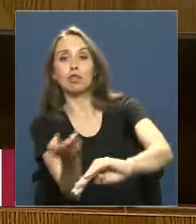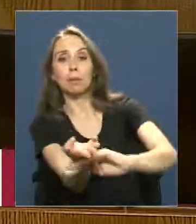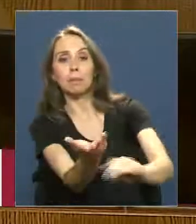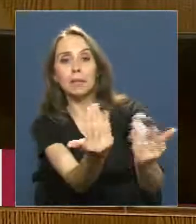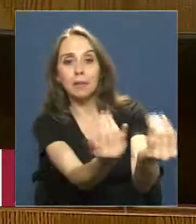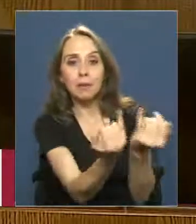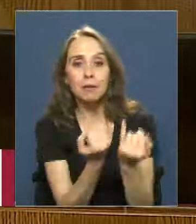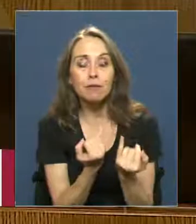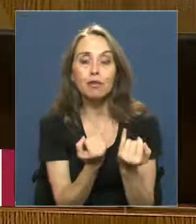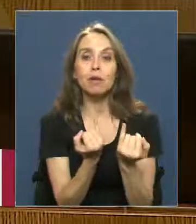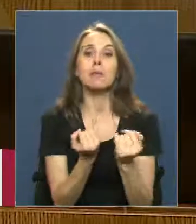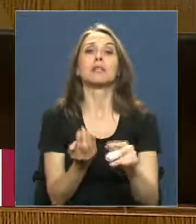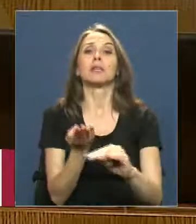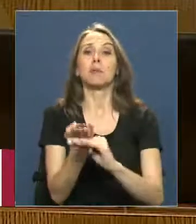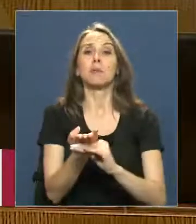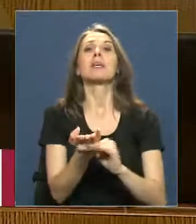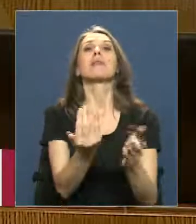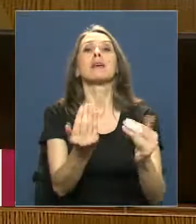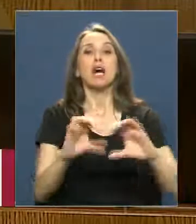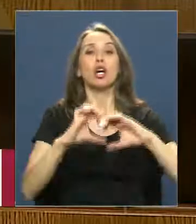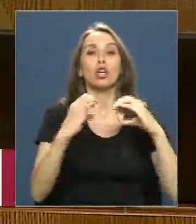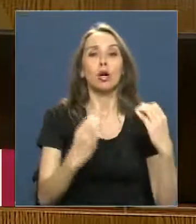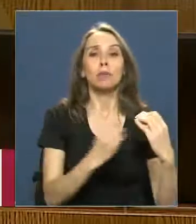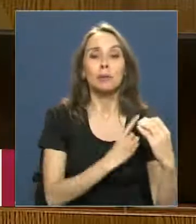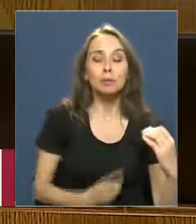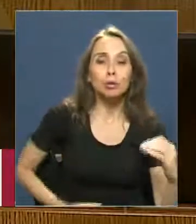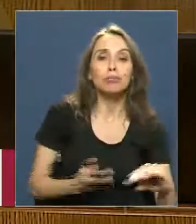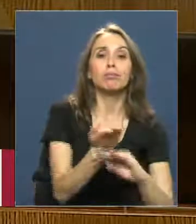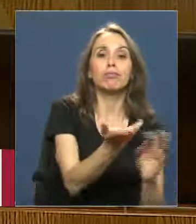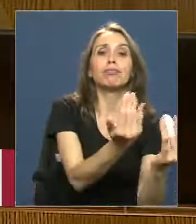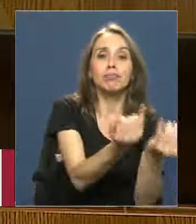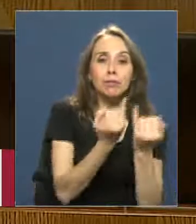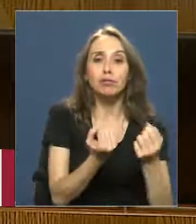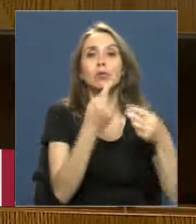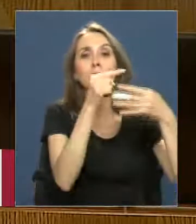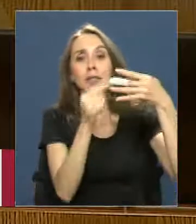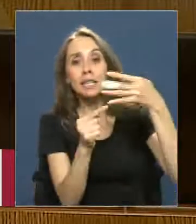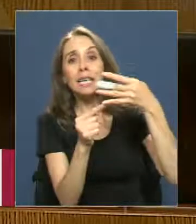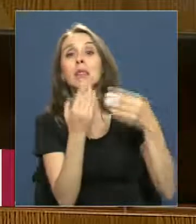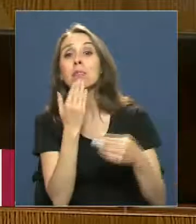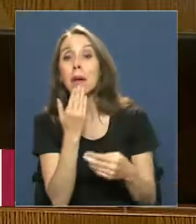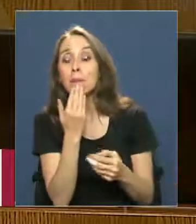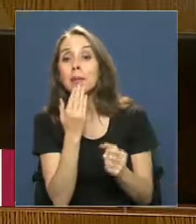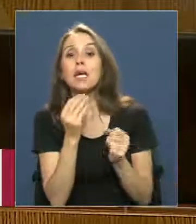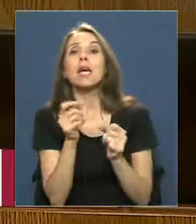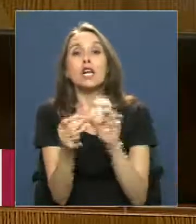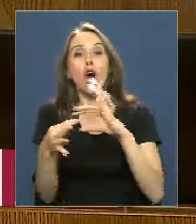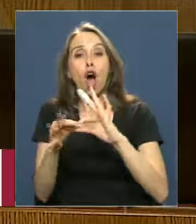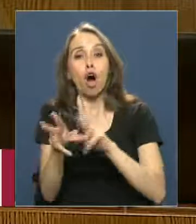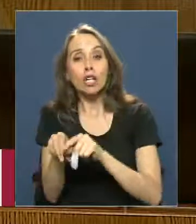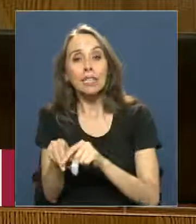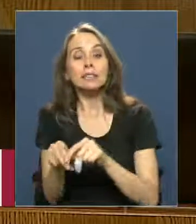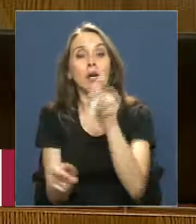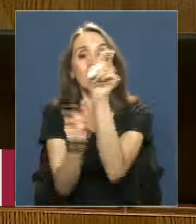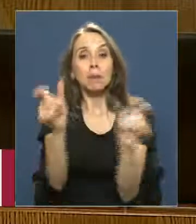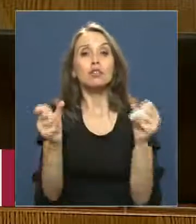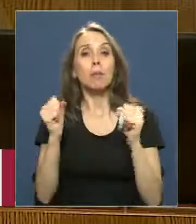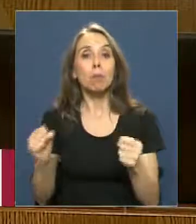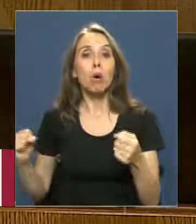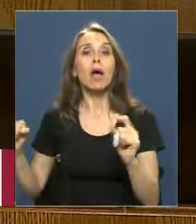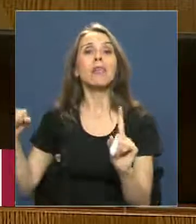a información de la corporación y sobre todo en la capacidad que tengan las organizaciones y los individuos